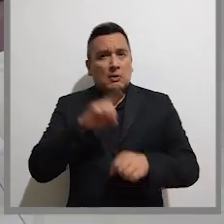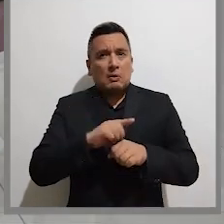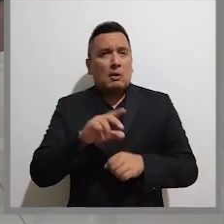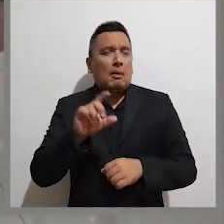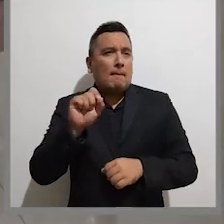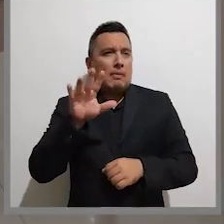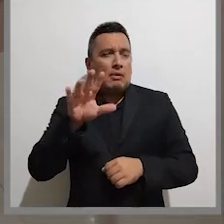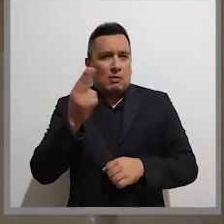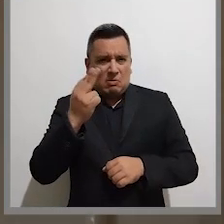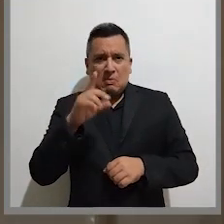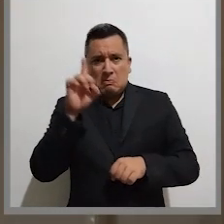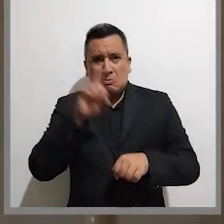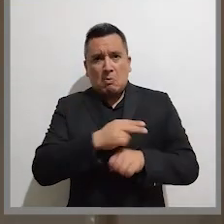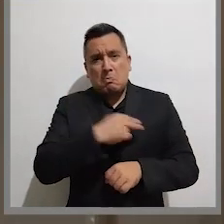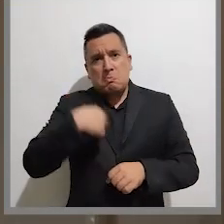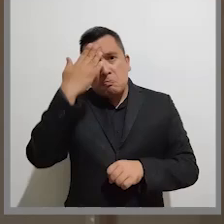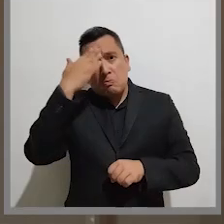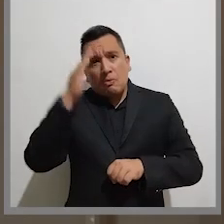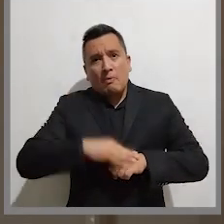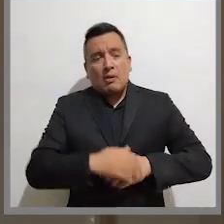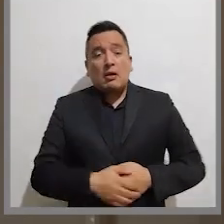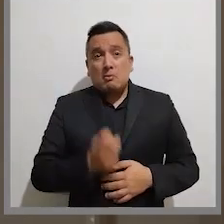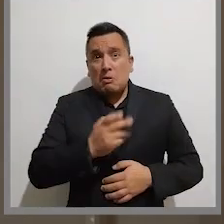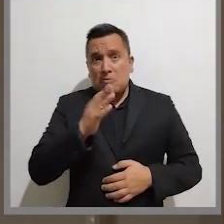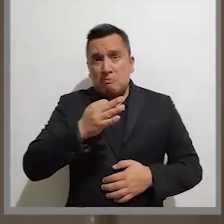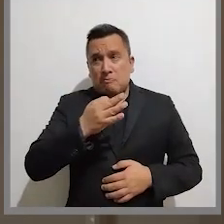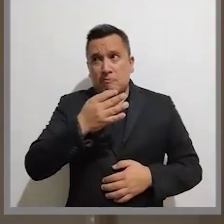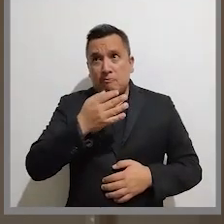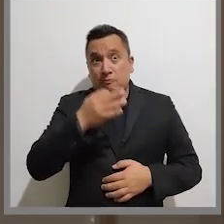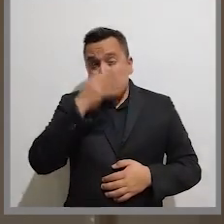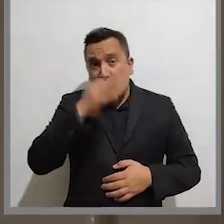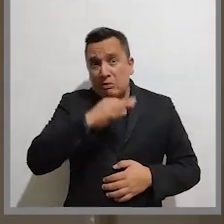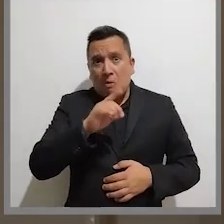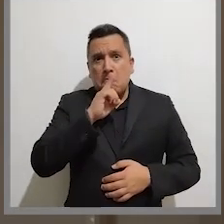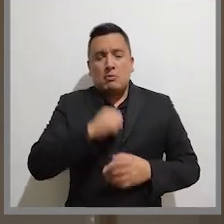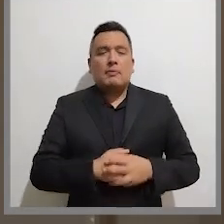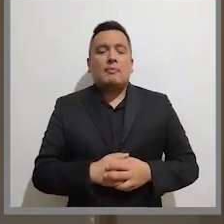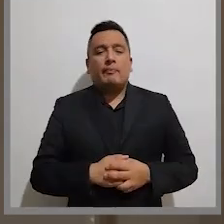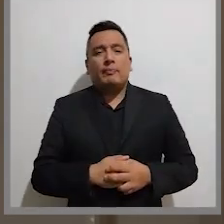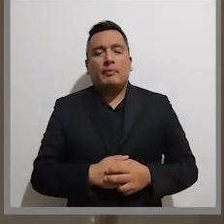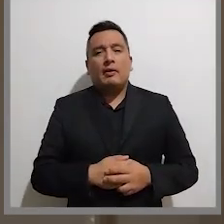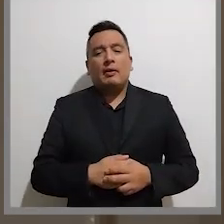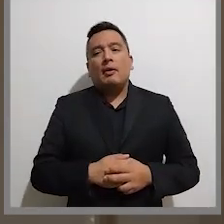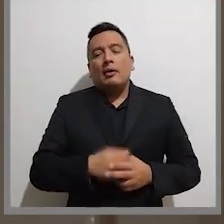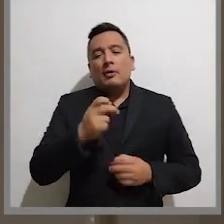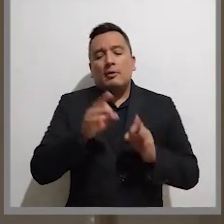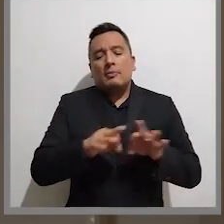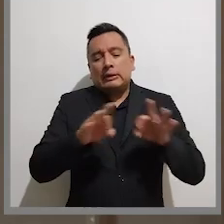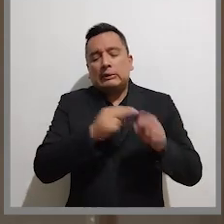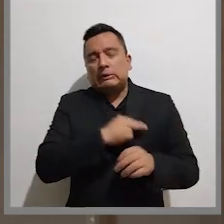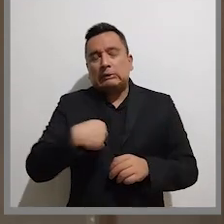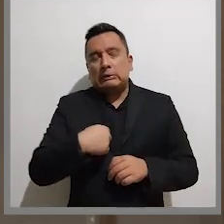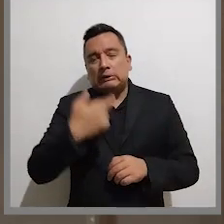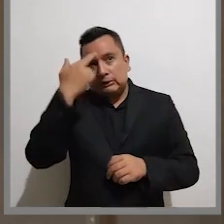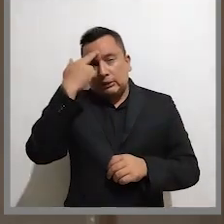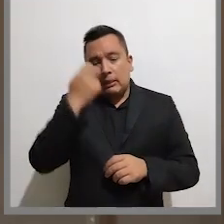de noviembre, es para conmemorar, no es un festejo, no es una claro celebración. decirlo, vale la pena, qué bueno que lo menciona. Es importante decirlo